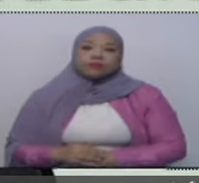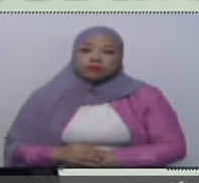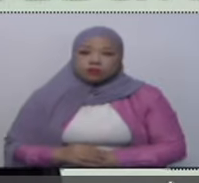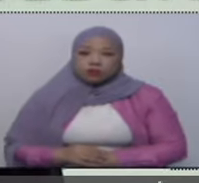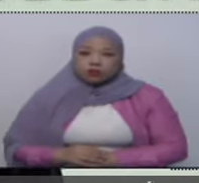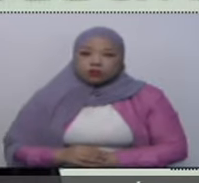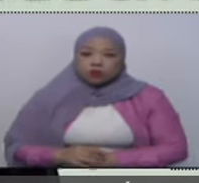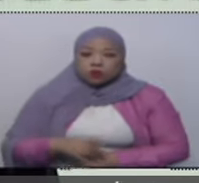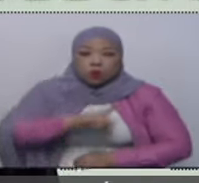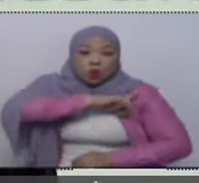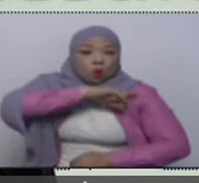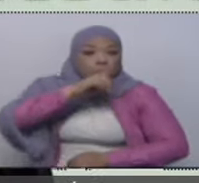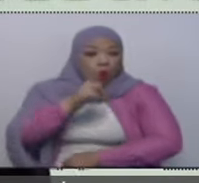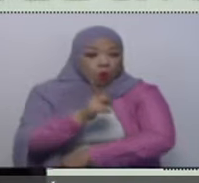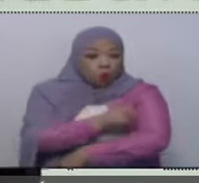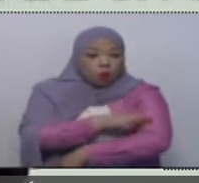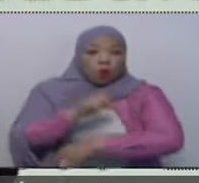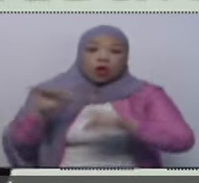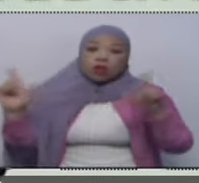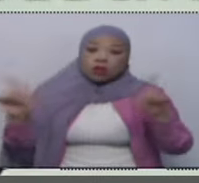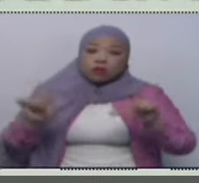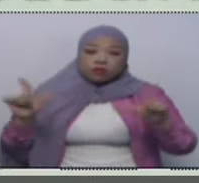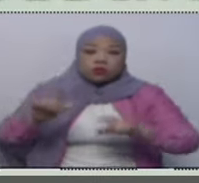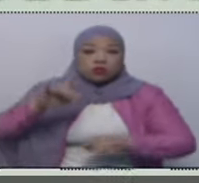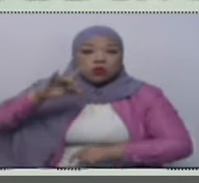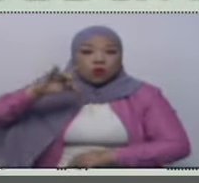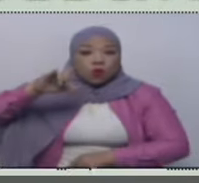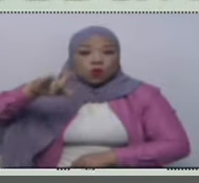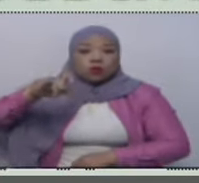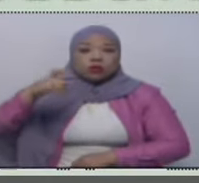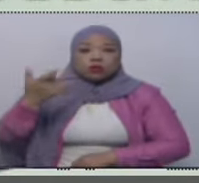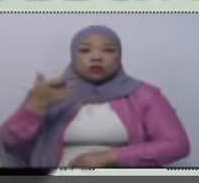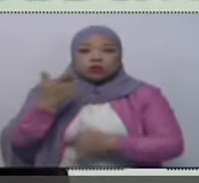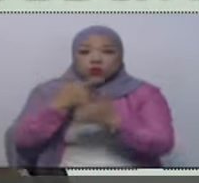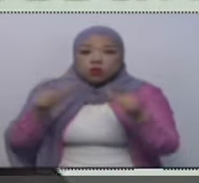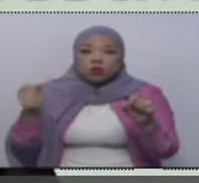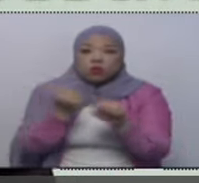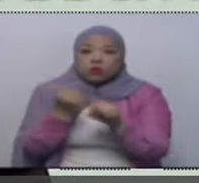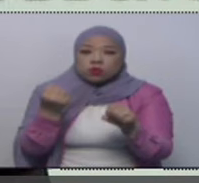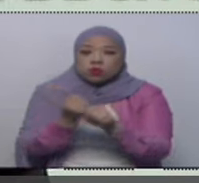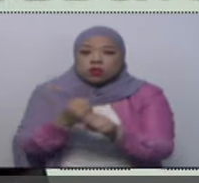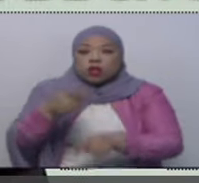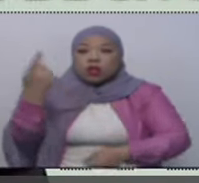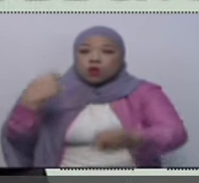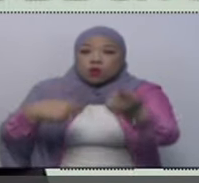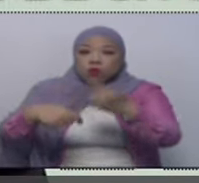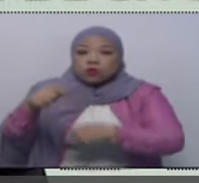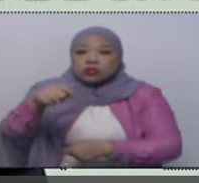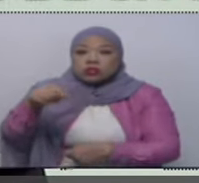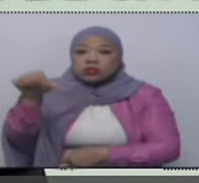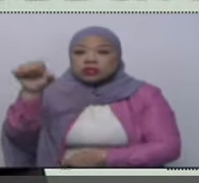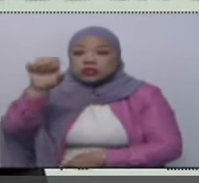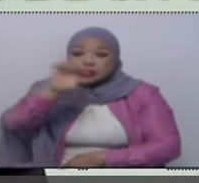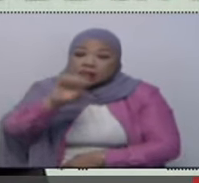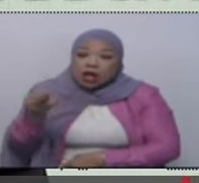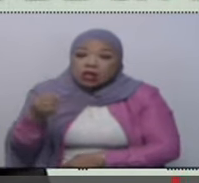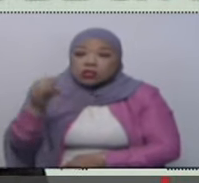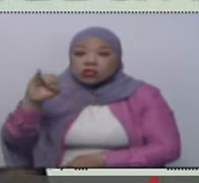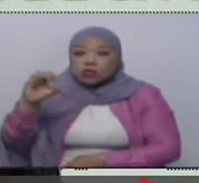más poderosos medios de comunicación del mundo están, digo así, en mano y monopolio de los